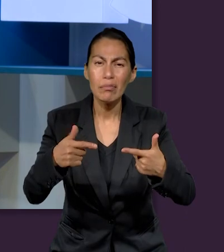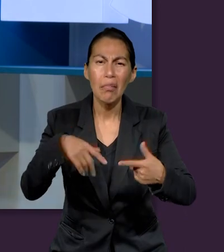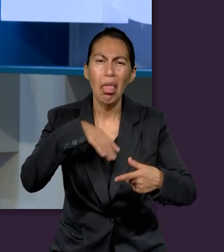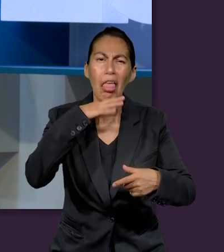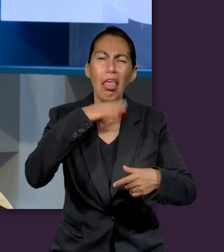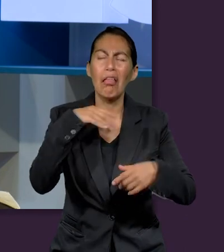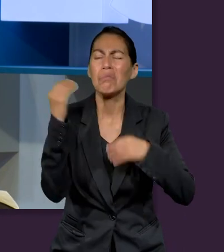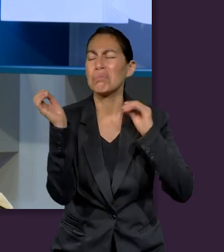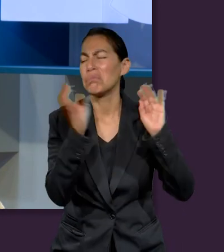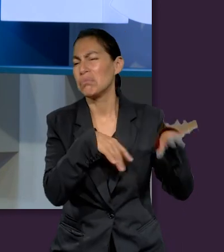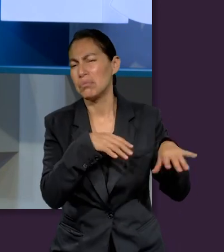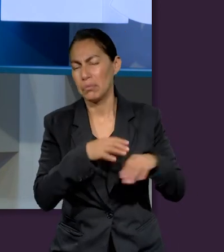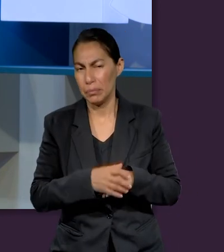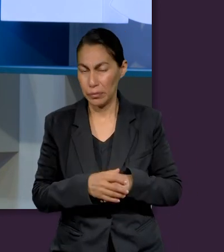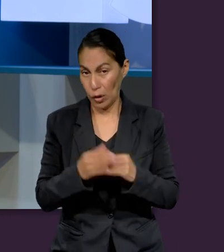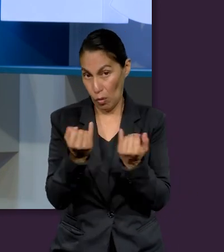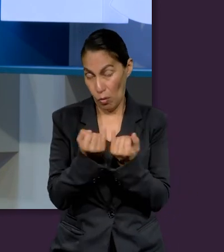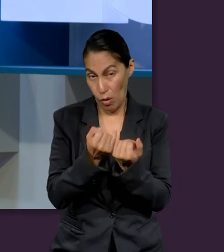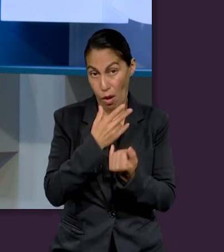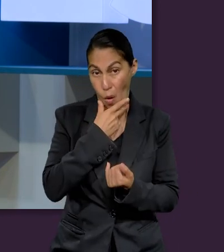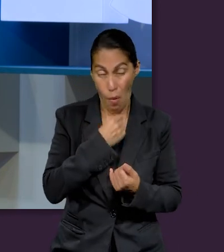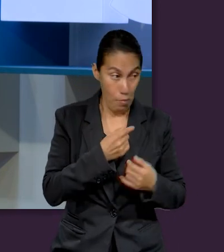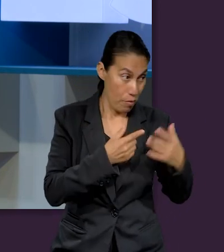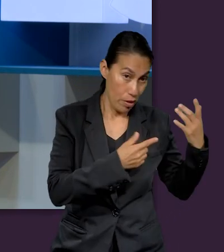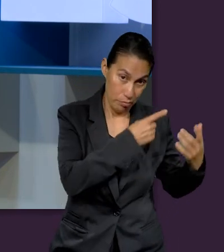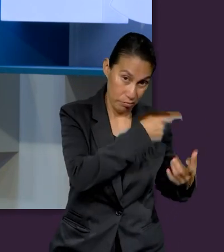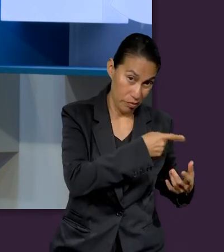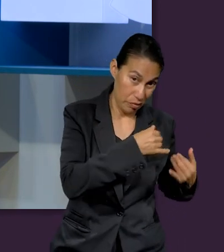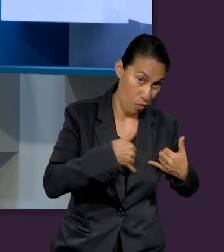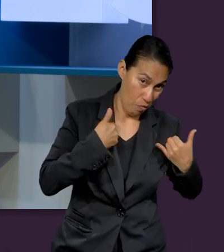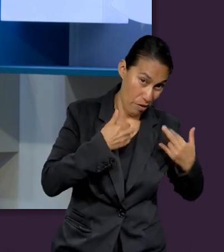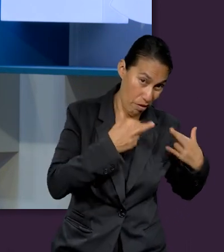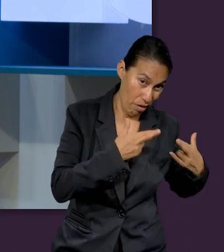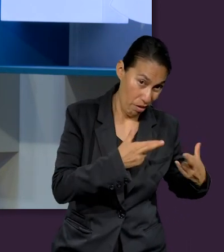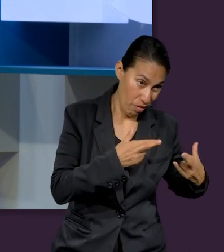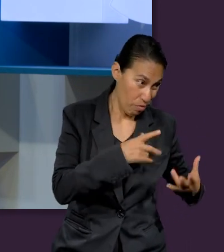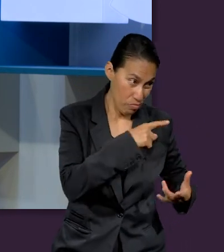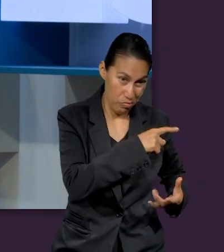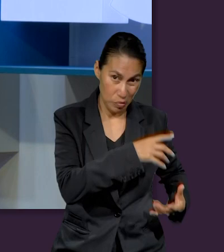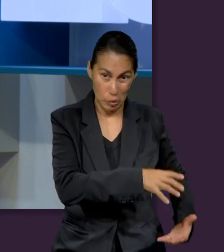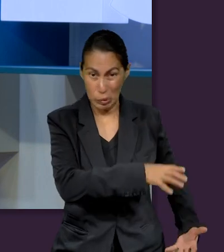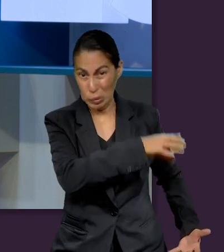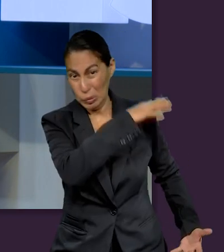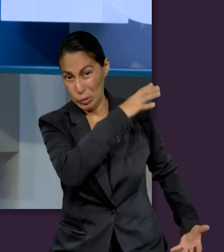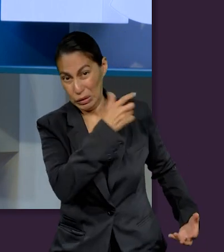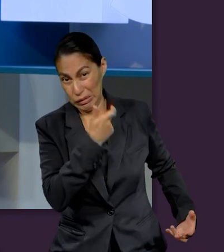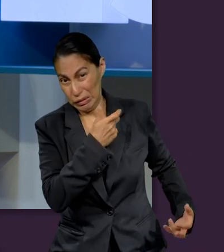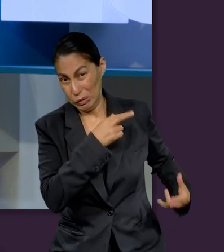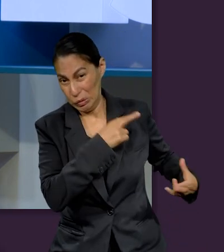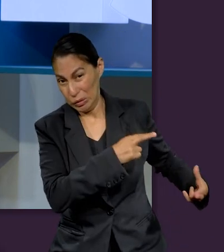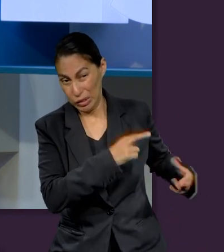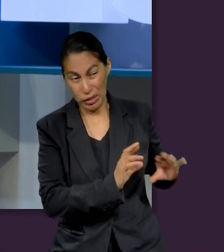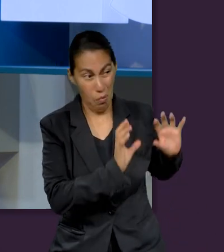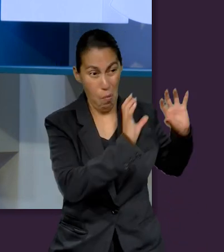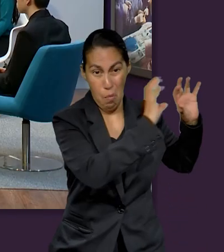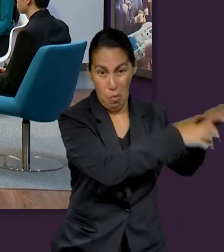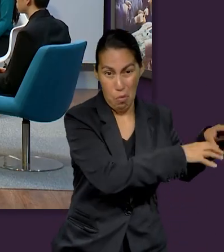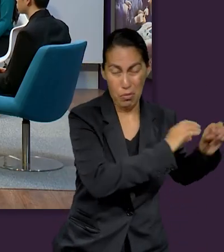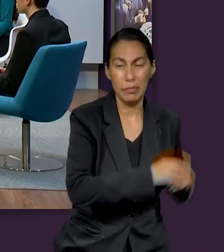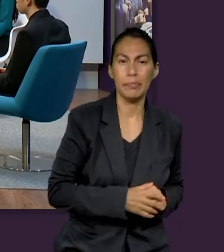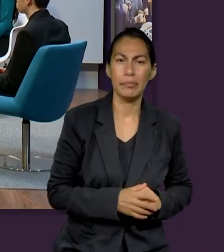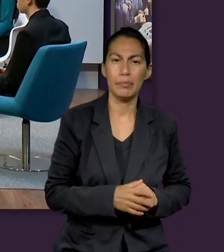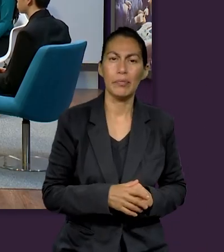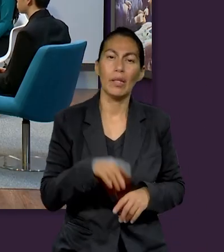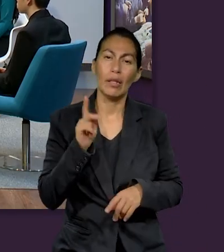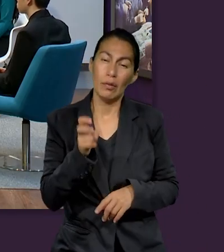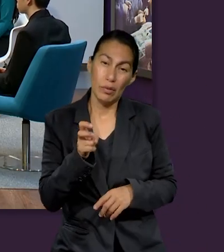generalmente la persona vive para el momento para el presente y no tiene esa noción como este hombre de salvación de que algún día va a morir